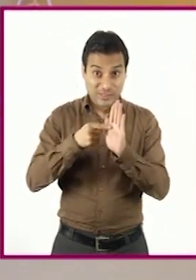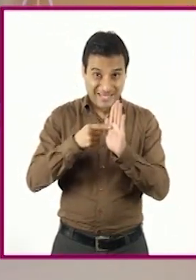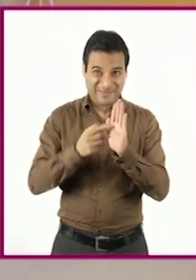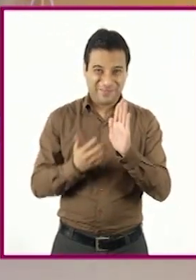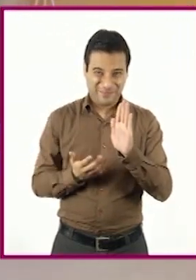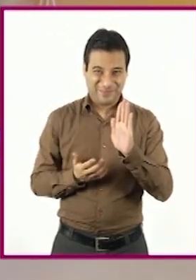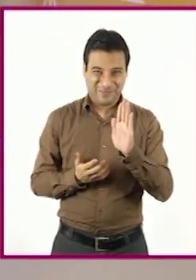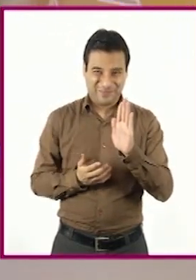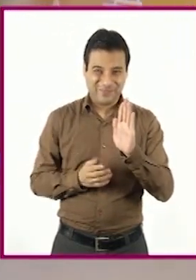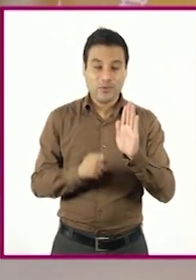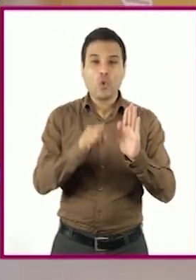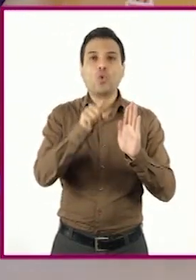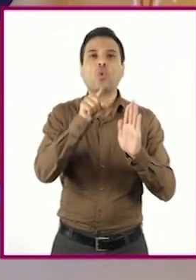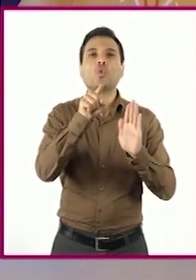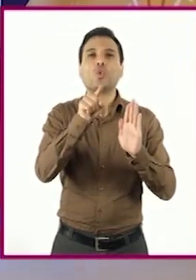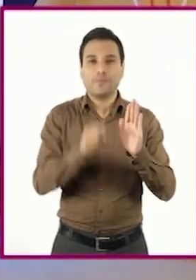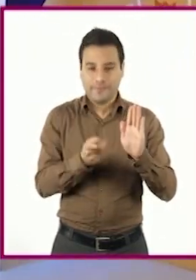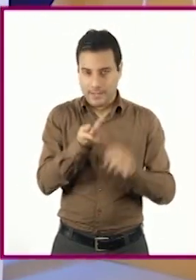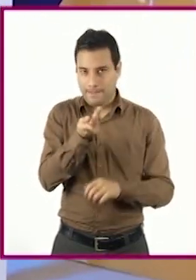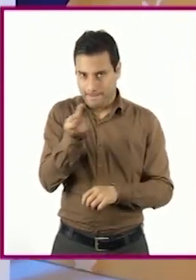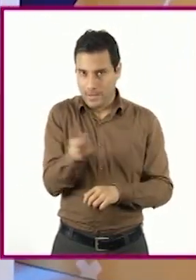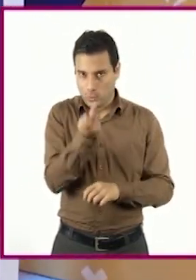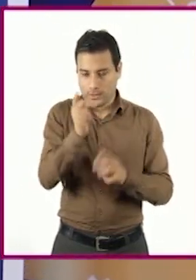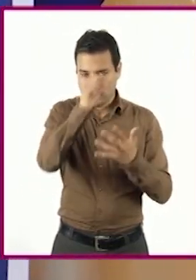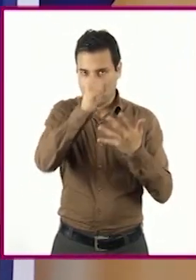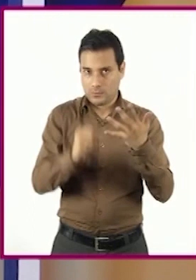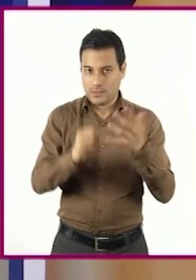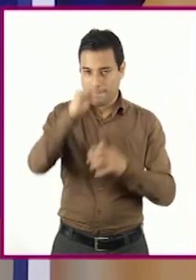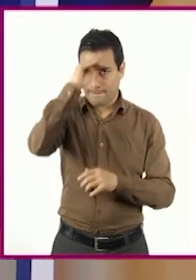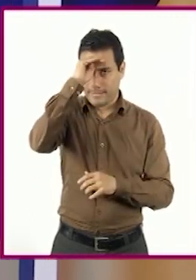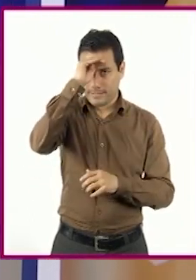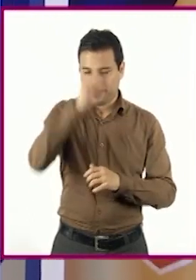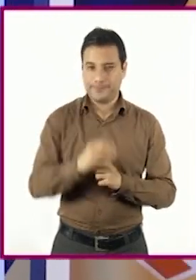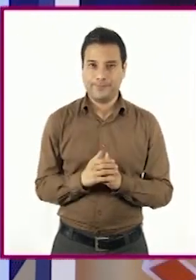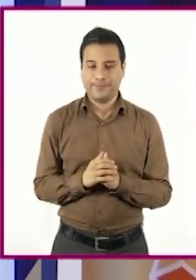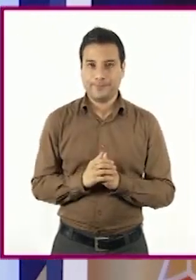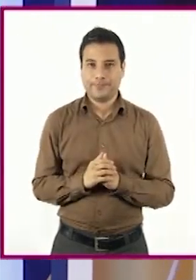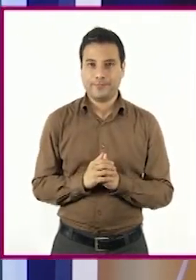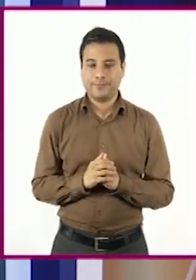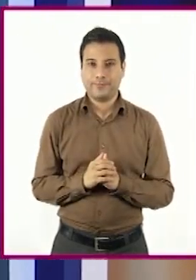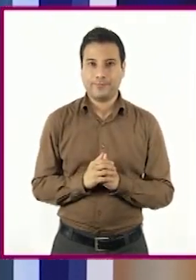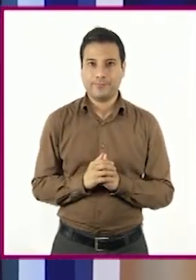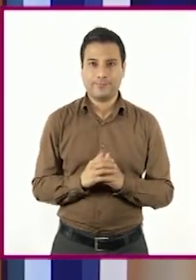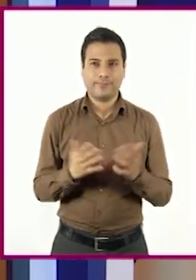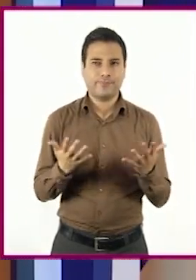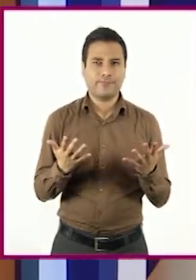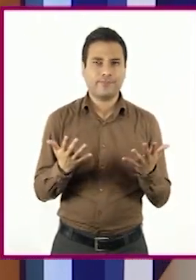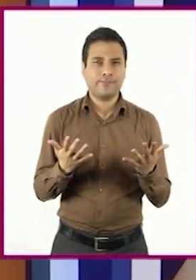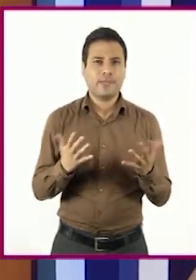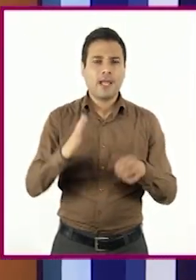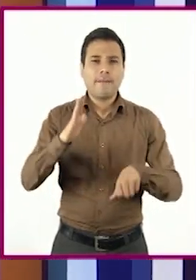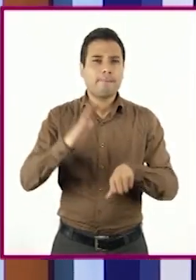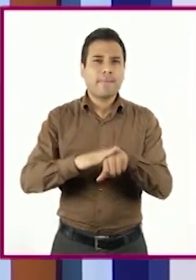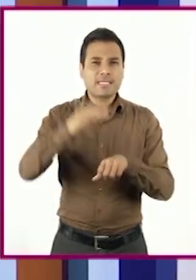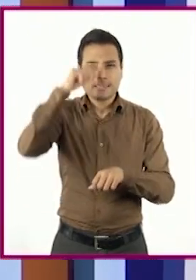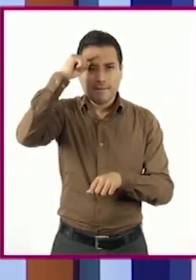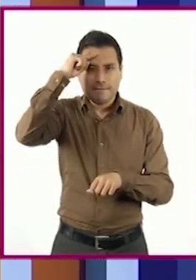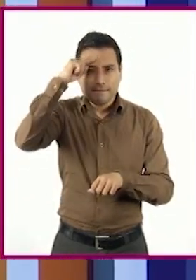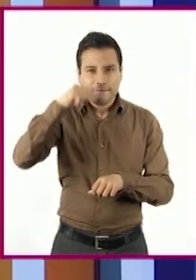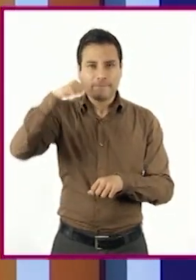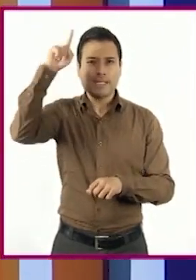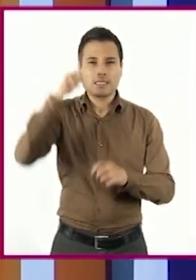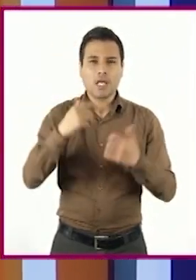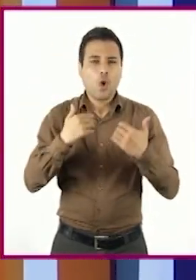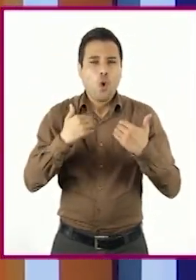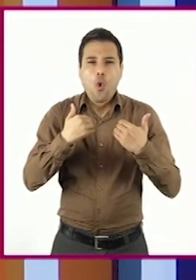su cuaderno, respondan las siguientes preguntas. ¿Con cuál de las gráficas se facilita más la lectura para